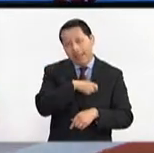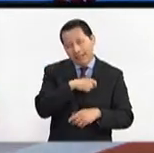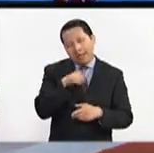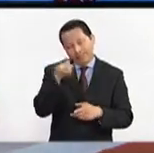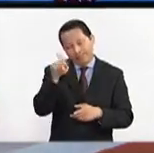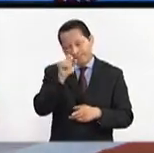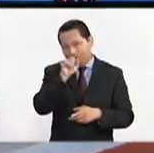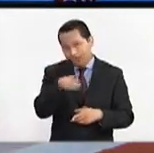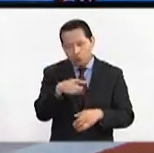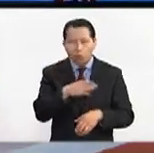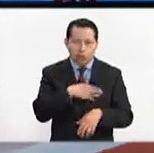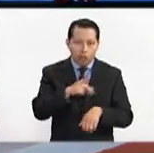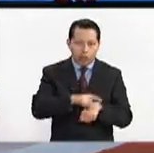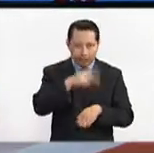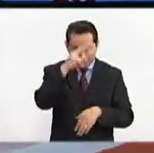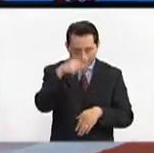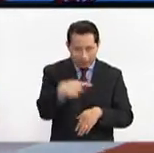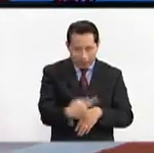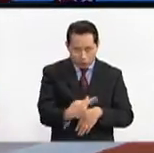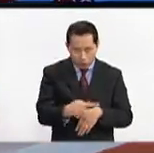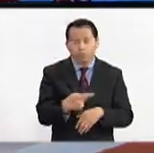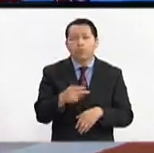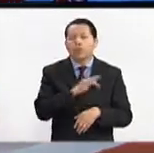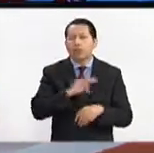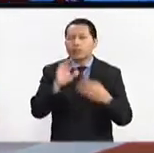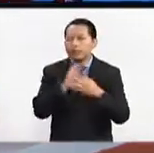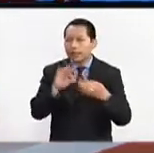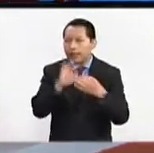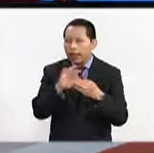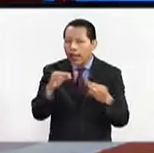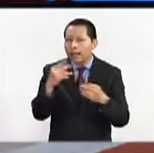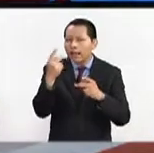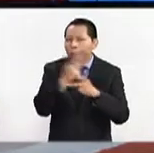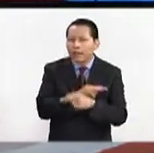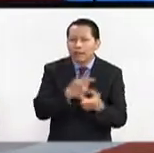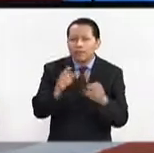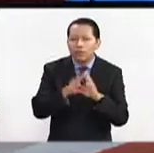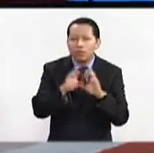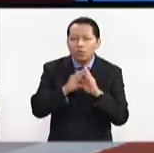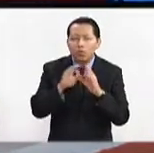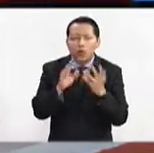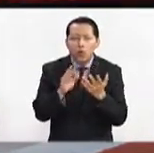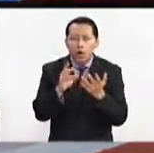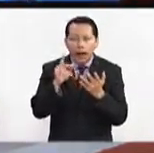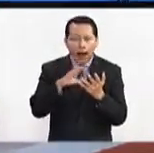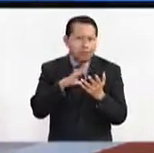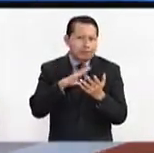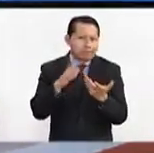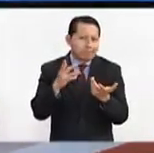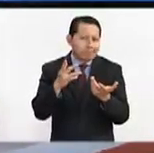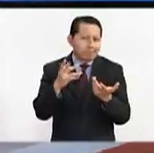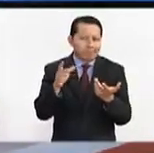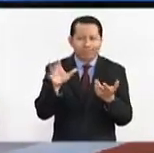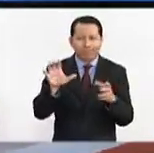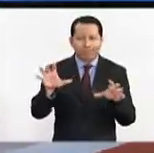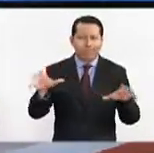los últimos movimientos que se han dado, las últimas declaraciones que se han dado por los protagonistas o por estos hechos que